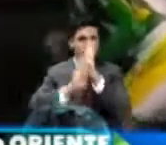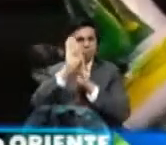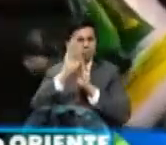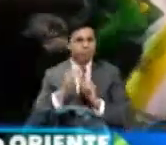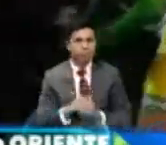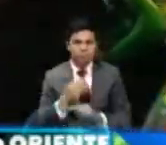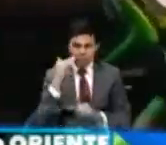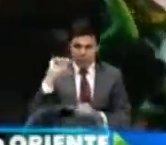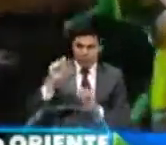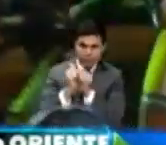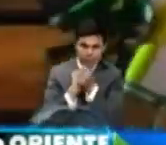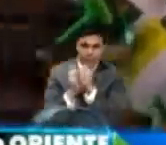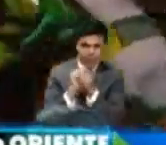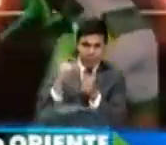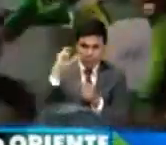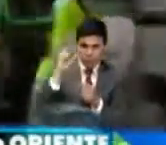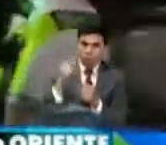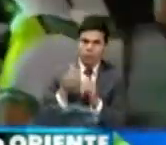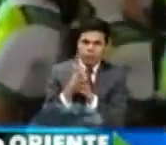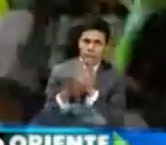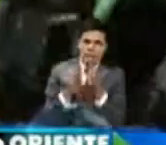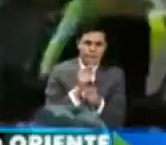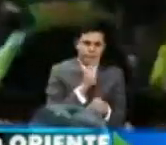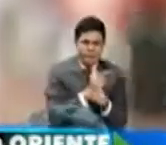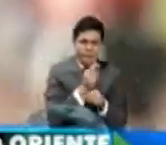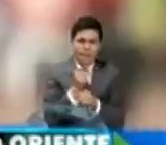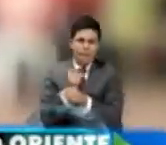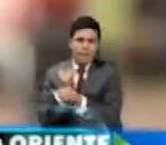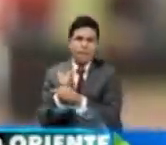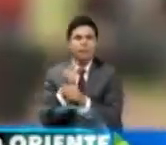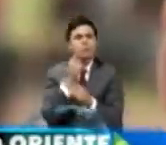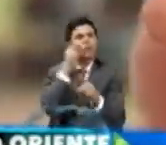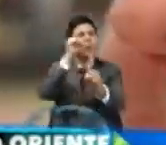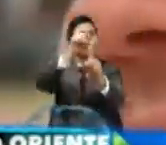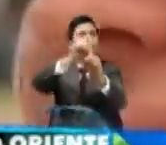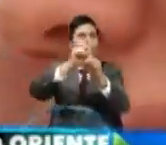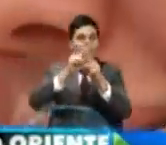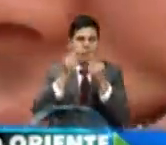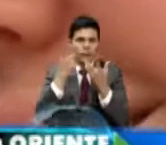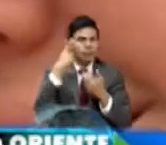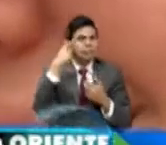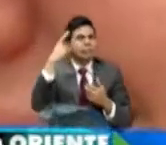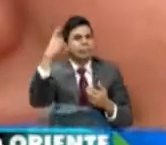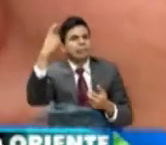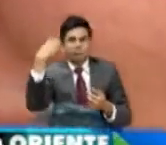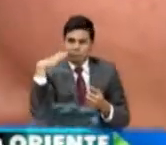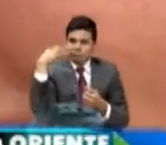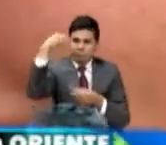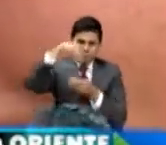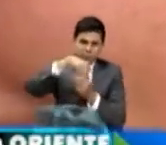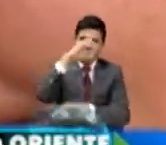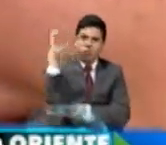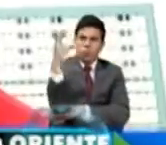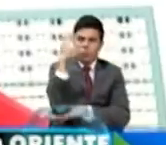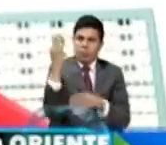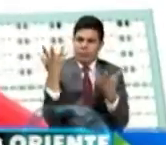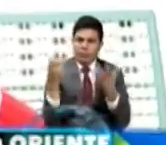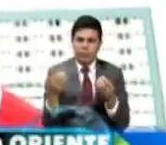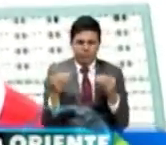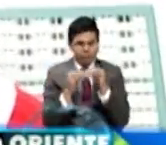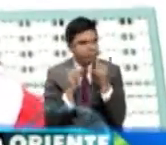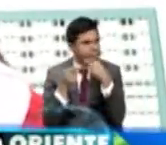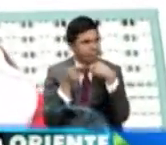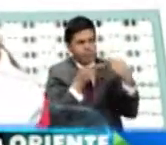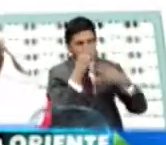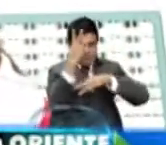Esta deportista rojinegra espera cumplir este año uno de sus principales sueños, que es ser convocada a la Selección Colombia, que disputará